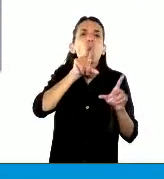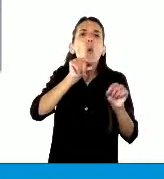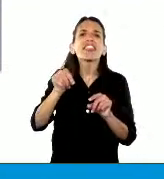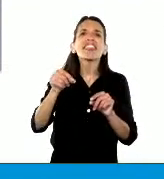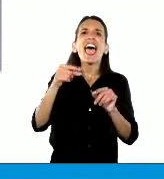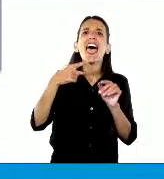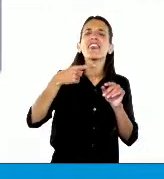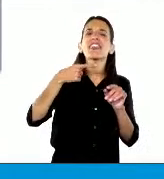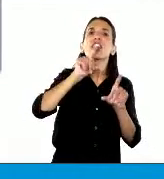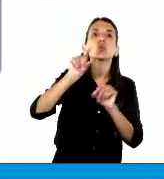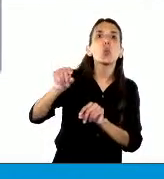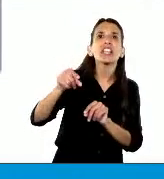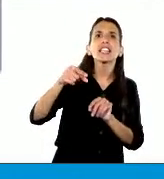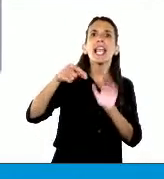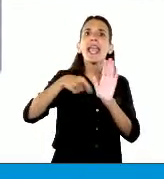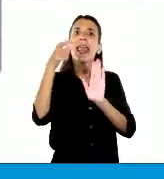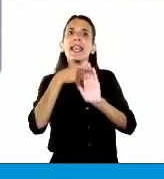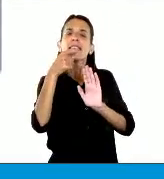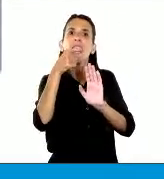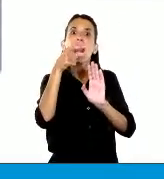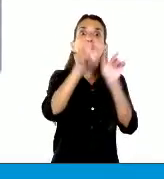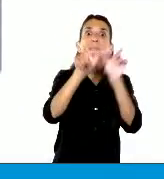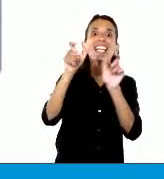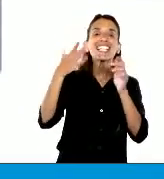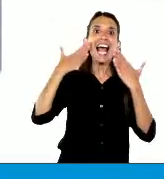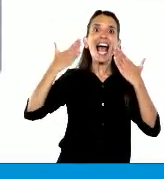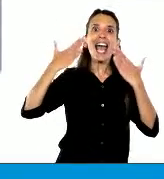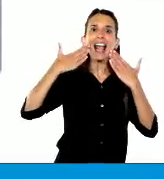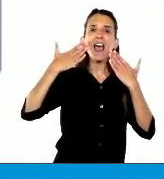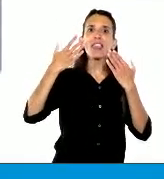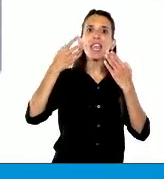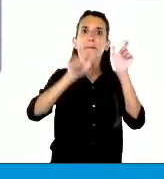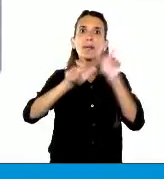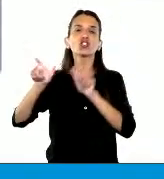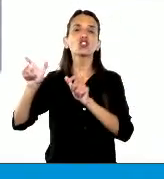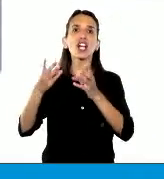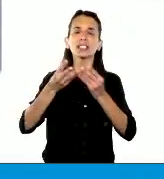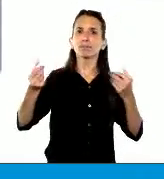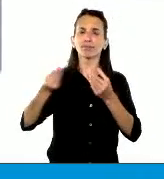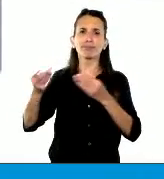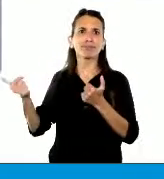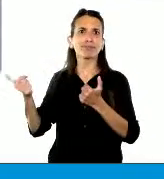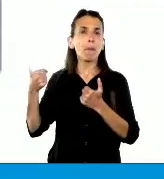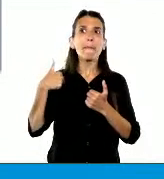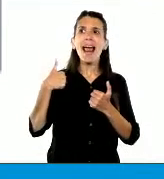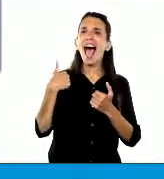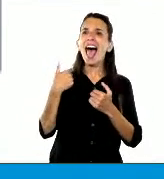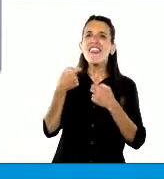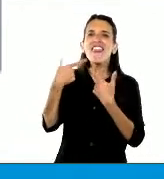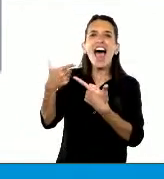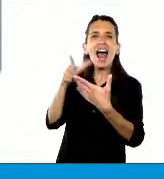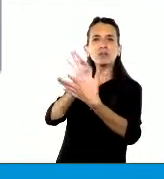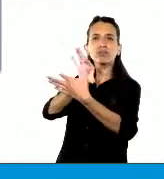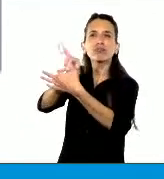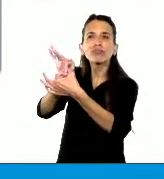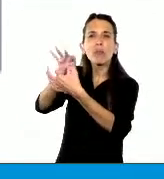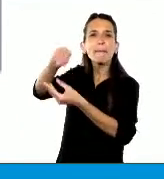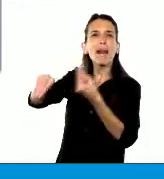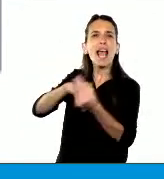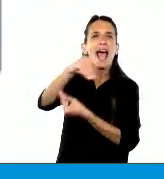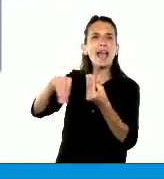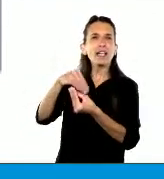con las caras y los nombres de desaparecidos para amedrentar a familiares, para dar un mensaje oscuro, un